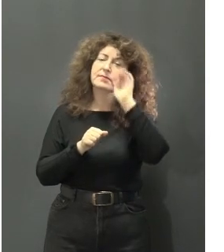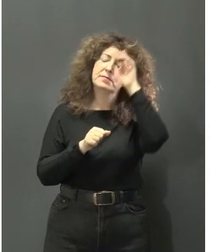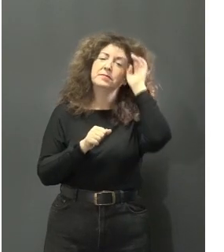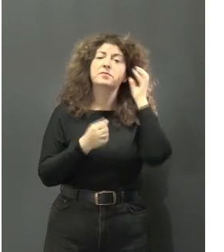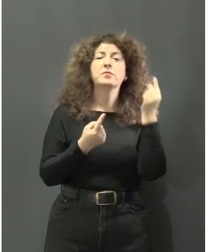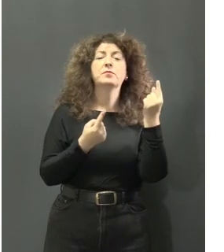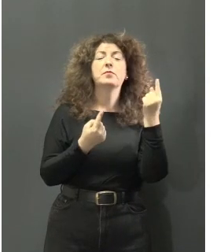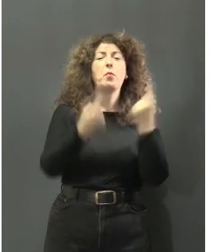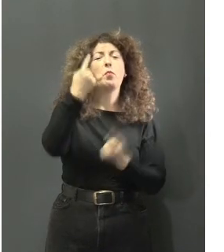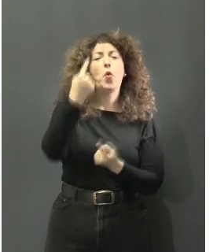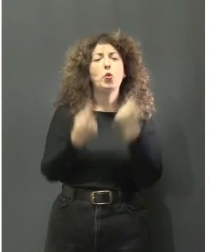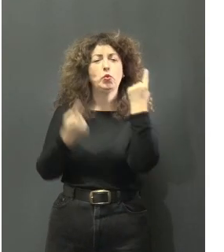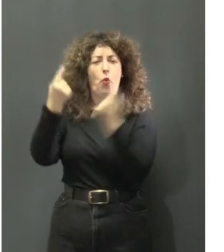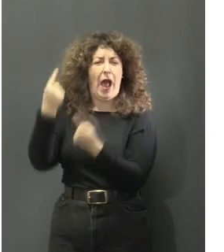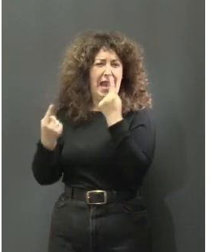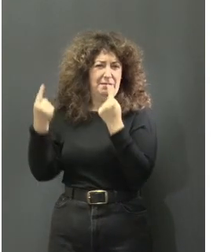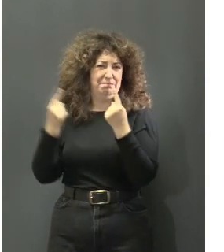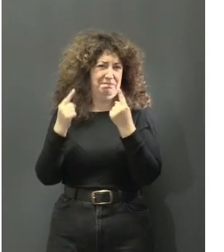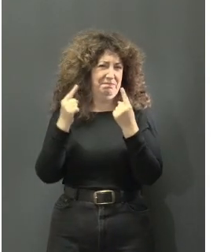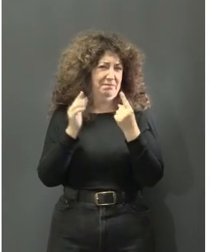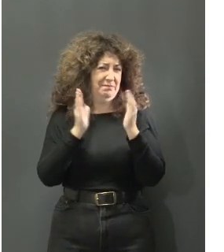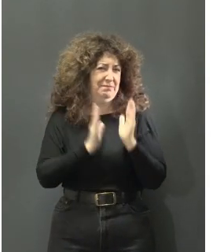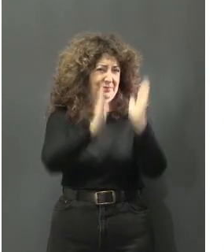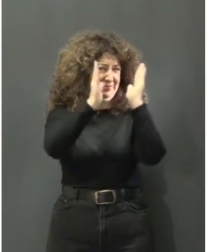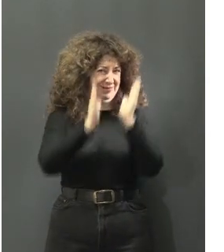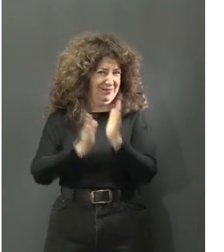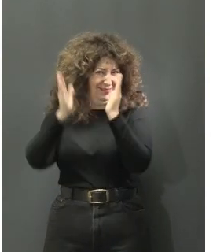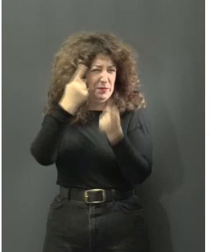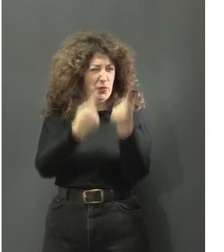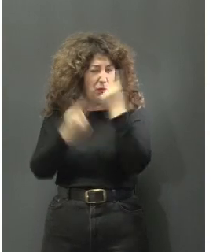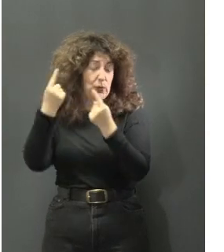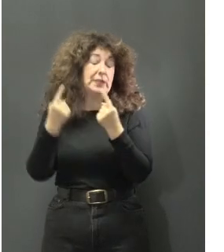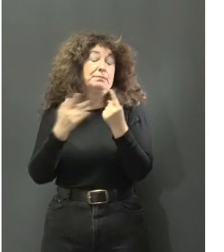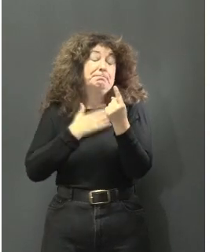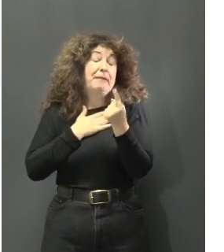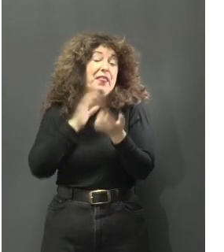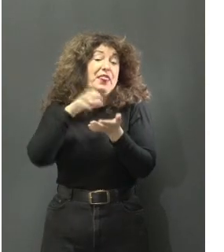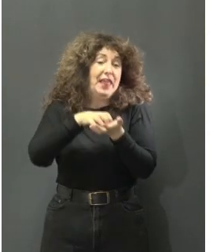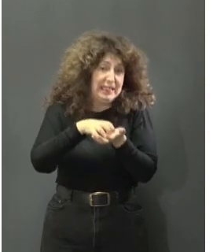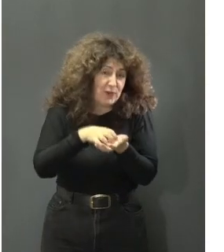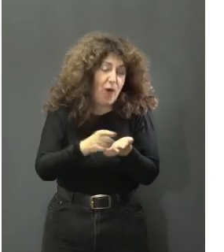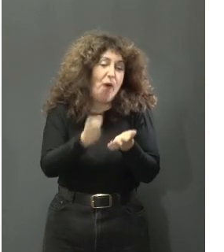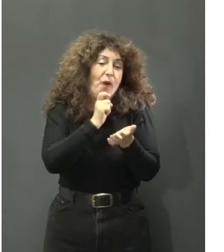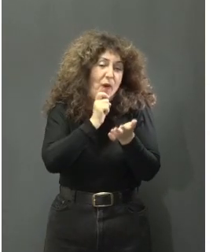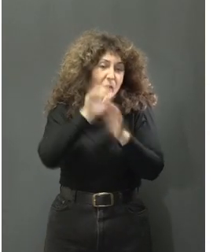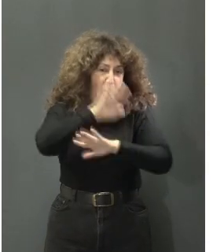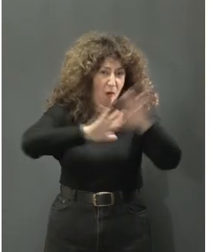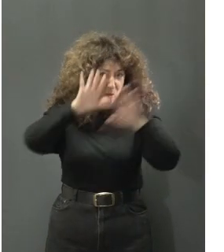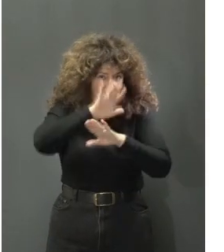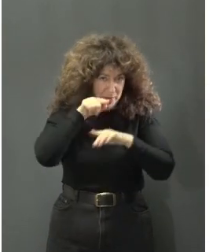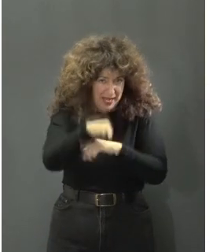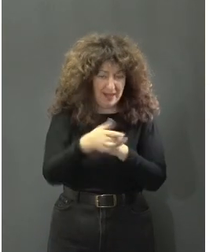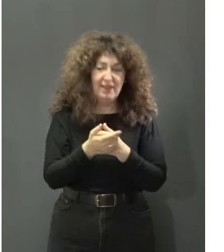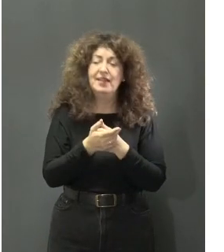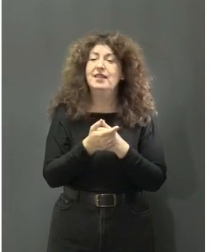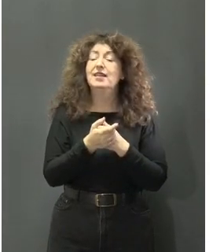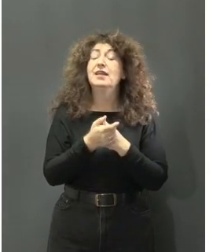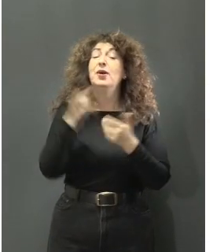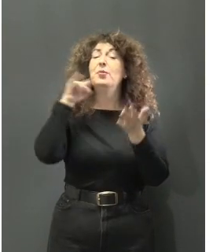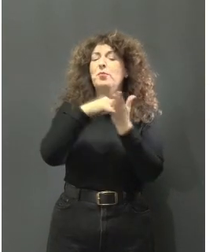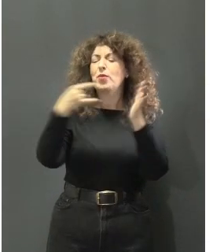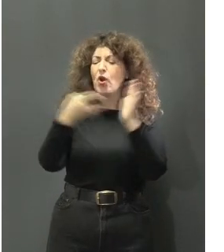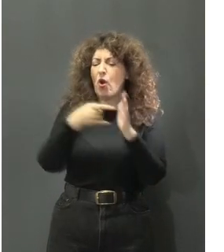puntual. Bien, esta es una complejidad que tiene nuestro centro. El proyecto que nosotros